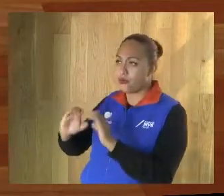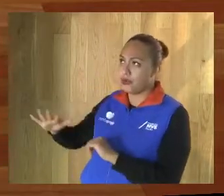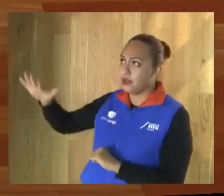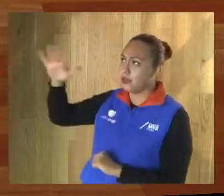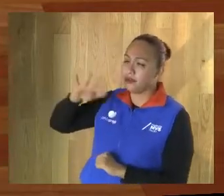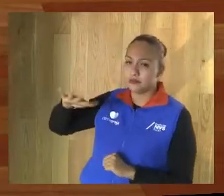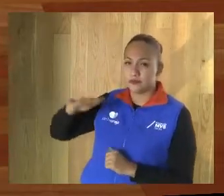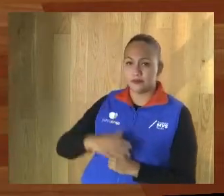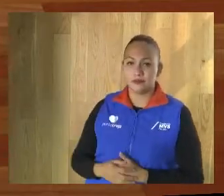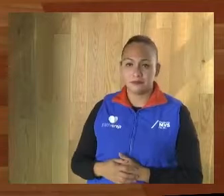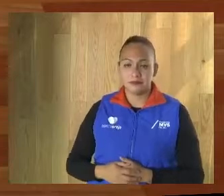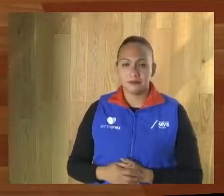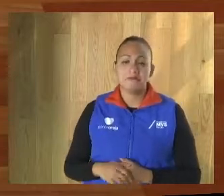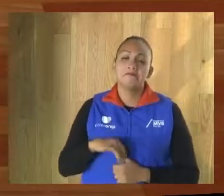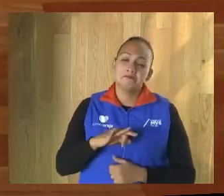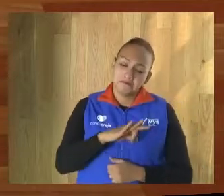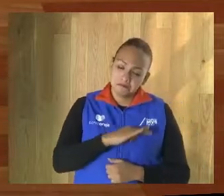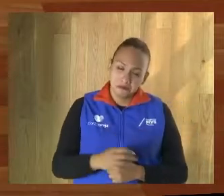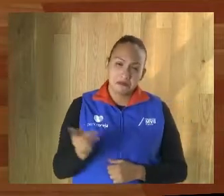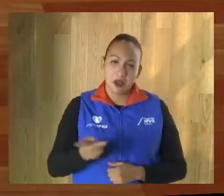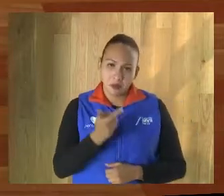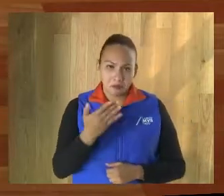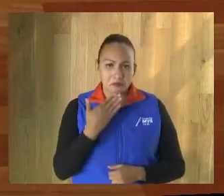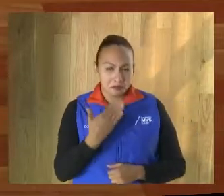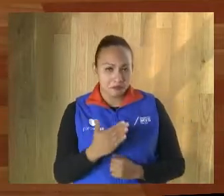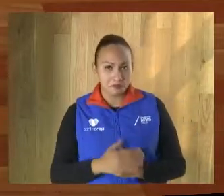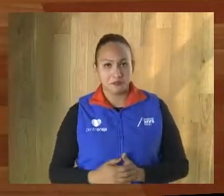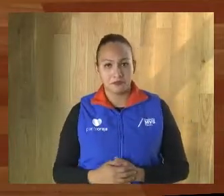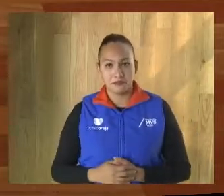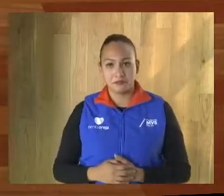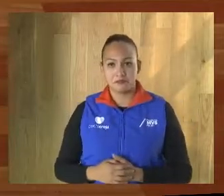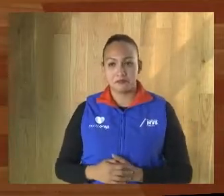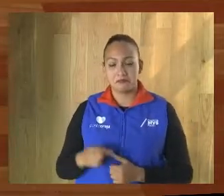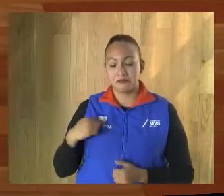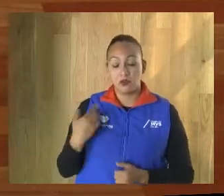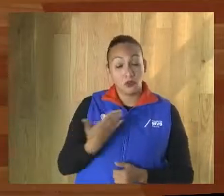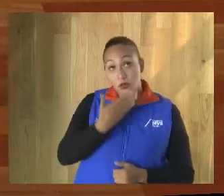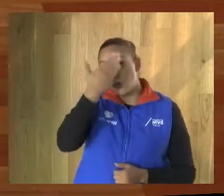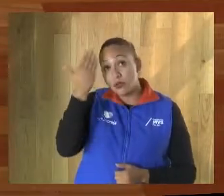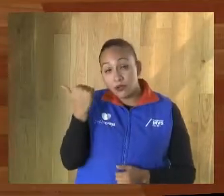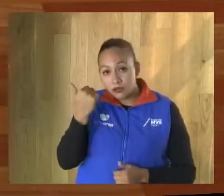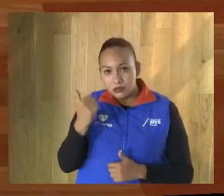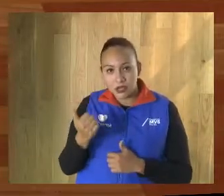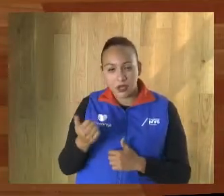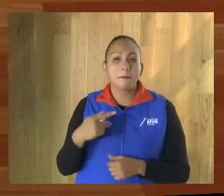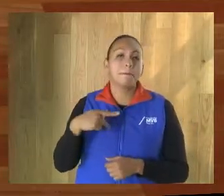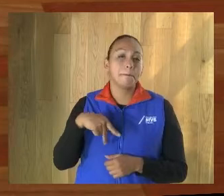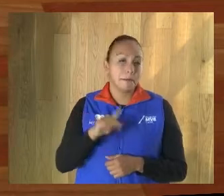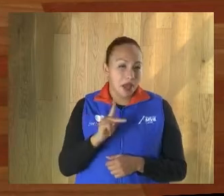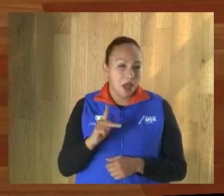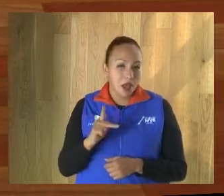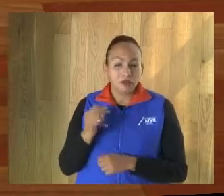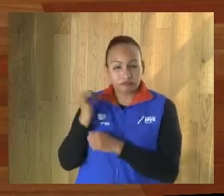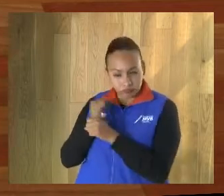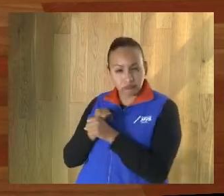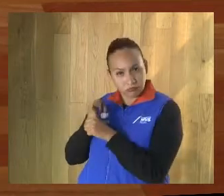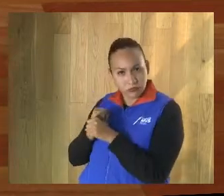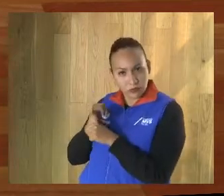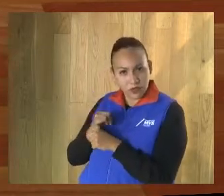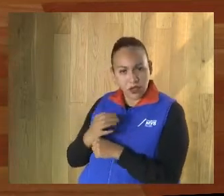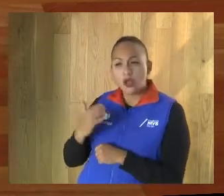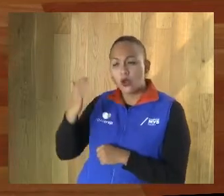¿no? Claro. Bueno, pues ahí está la pregunta. Yo no lo sé, lo desconozco, pero Tenemos que investigar. tenemos